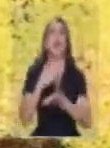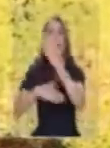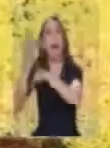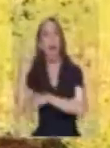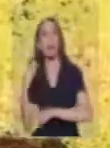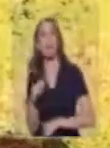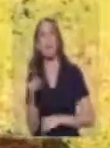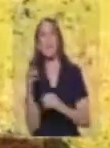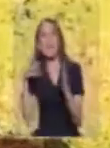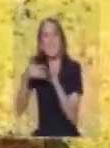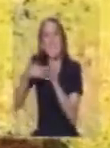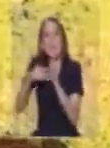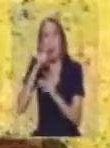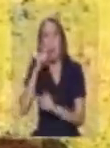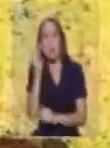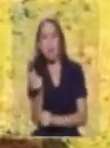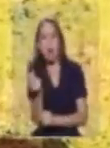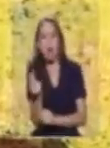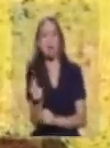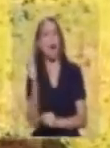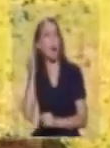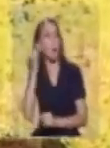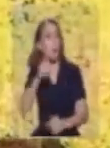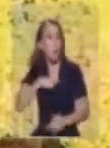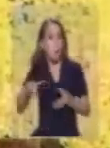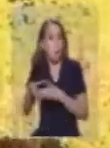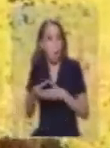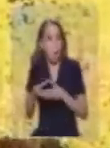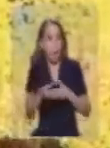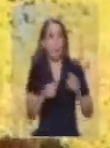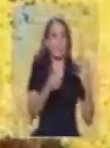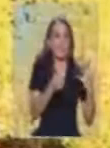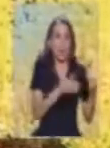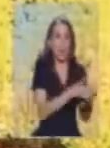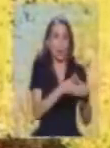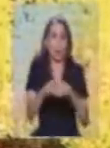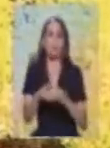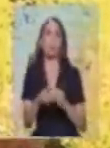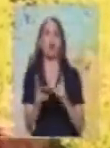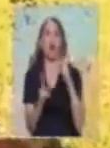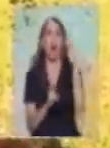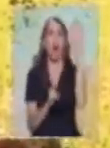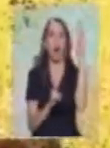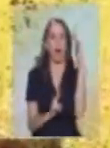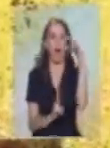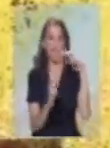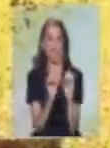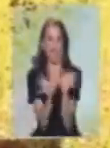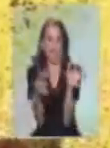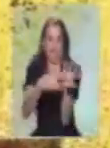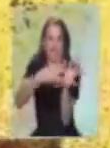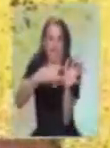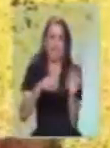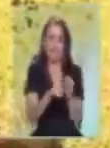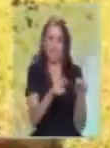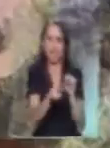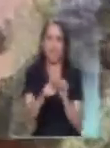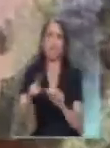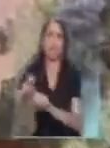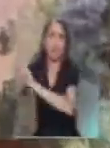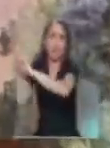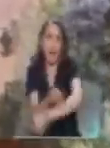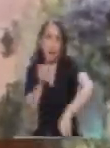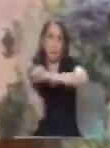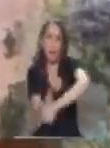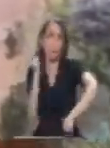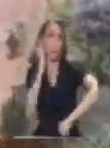cuadrilla de 6 mujeres, con machete, tijera de podar y su fuerza de mujer, isleña.